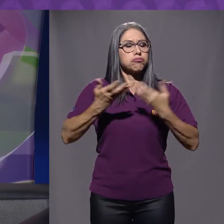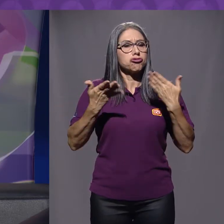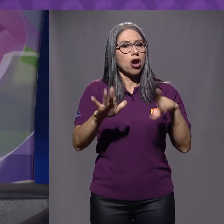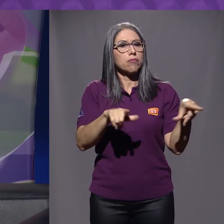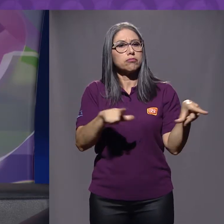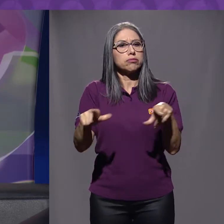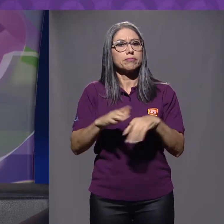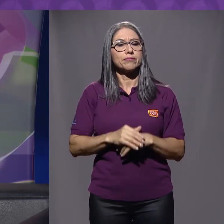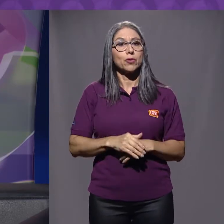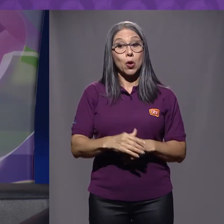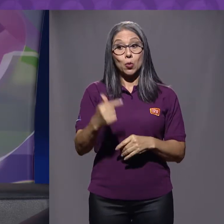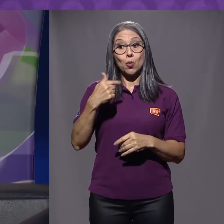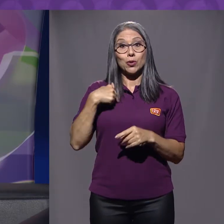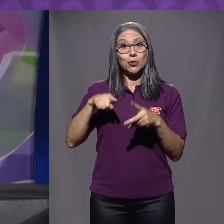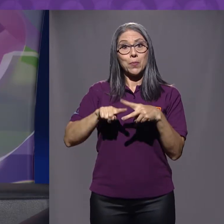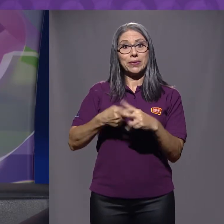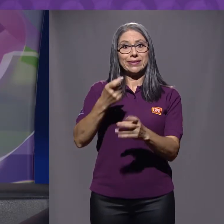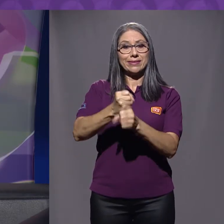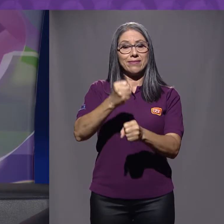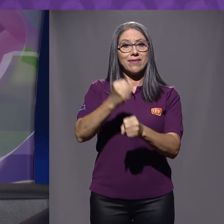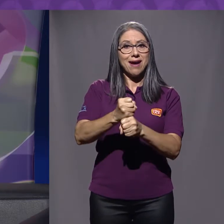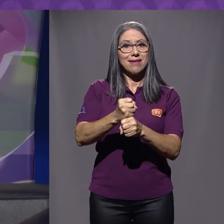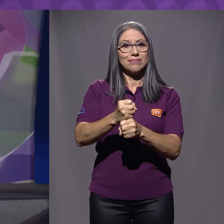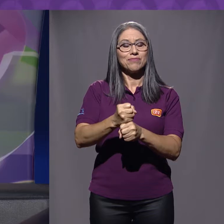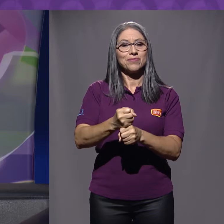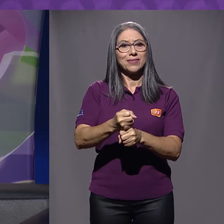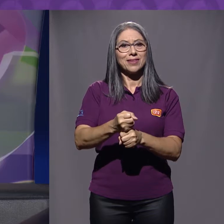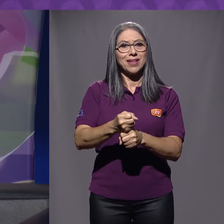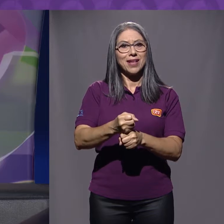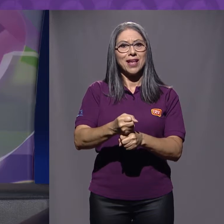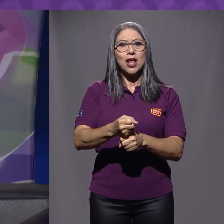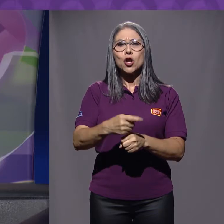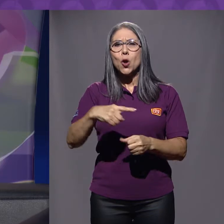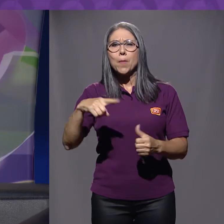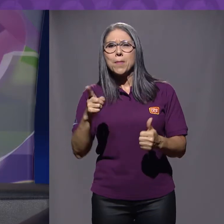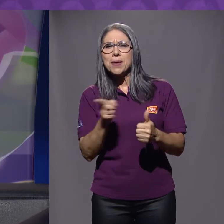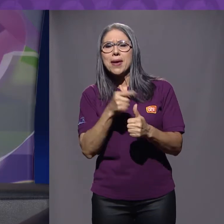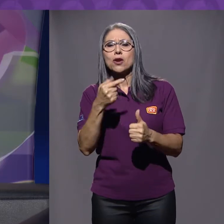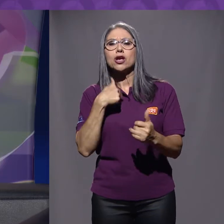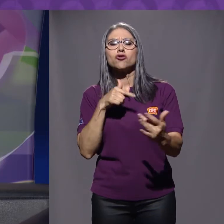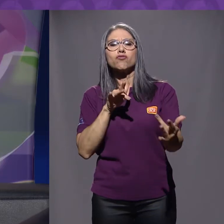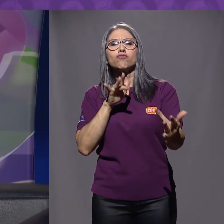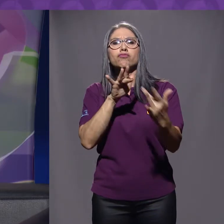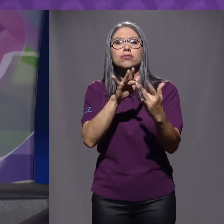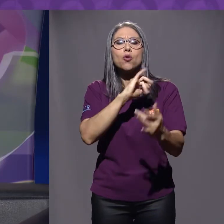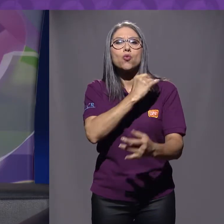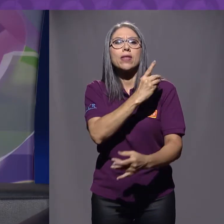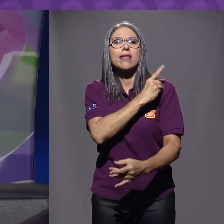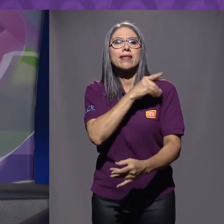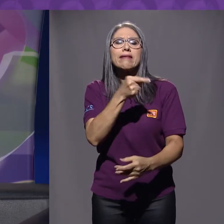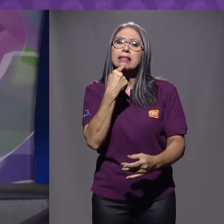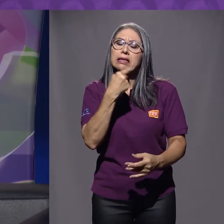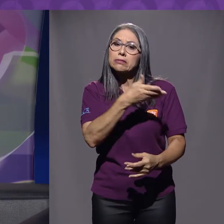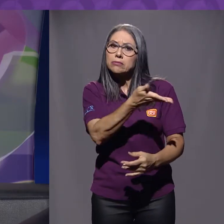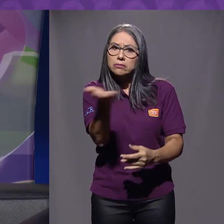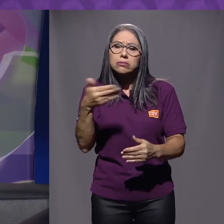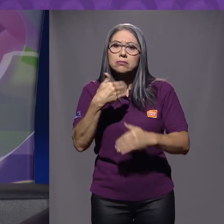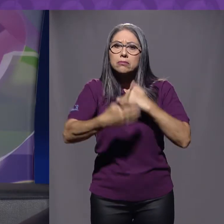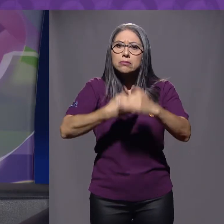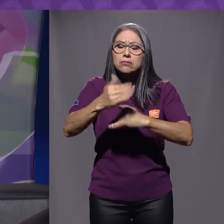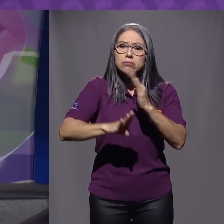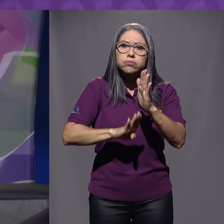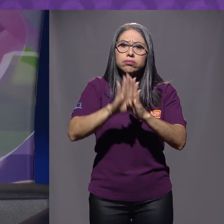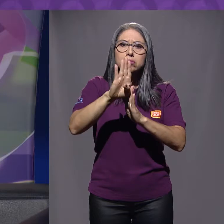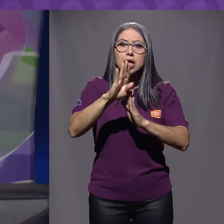conformados. Me daba la tarea, apenas llegué, justamente fue lo primero que le planteé a la Junta, el avance